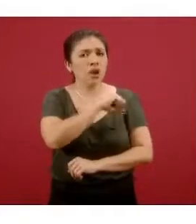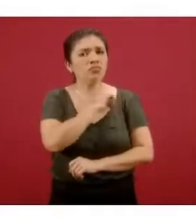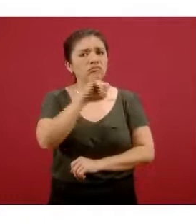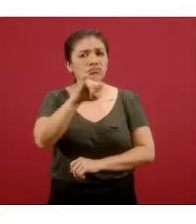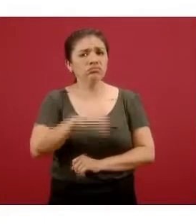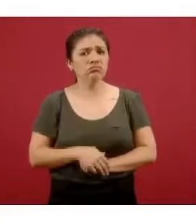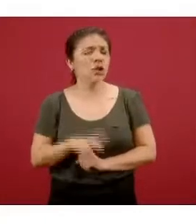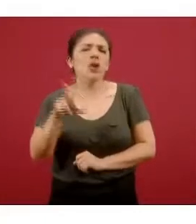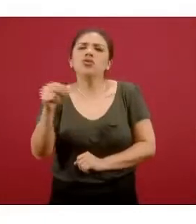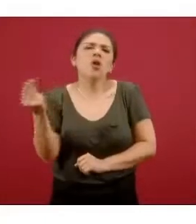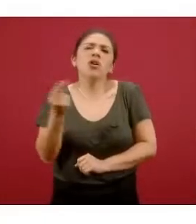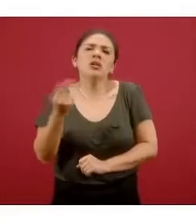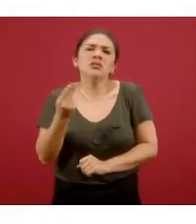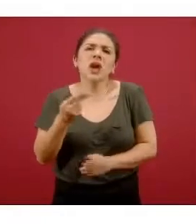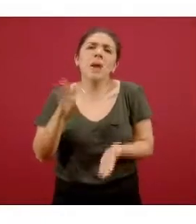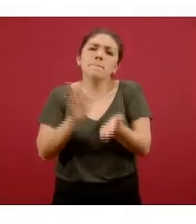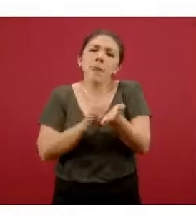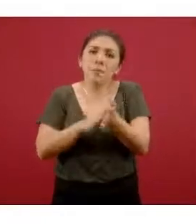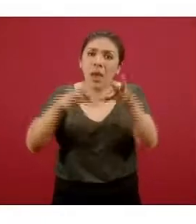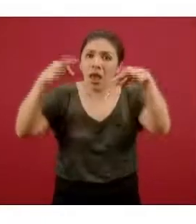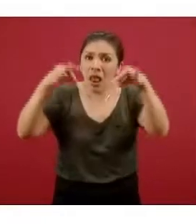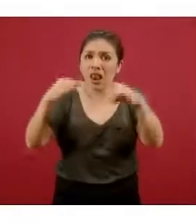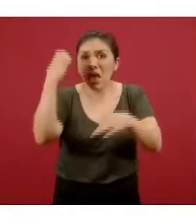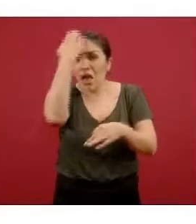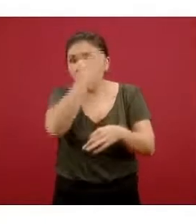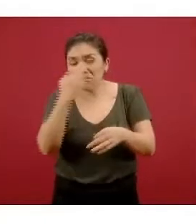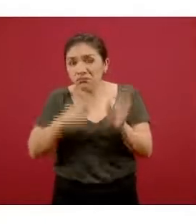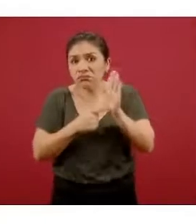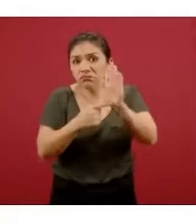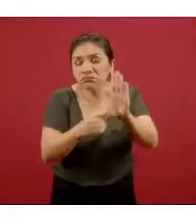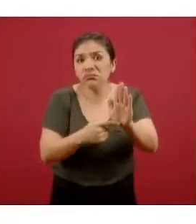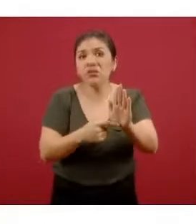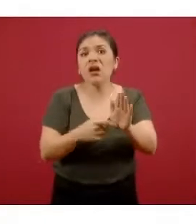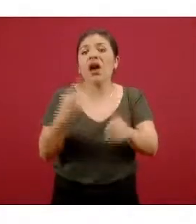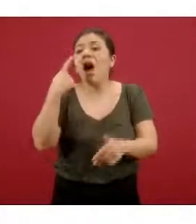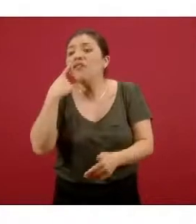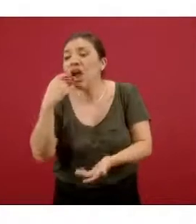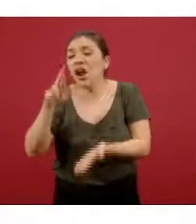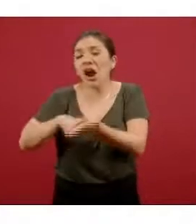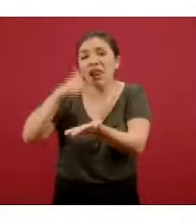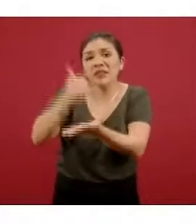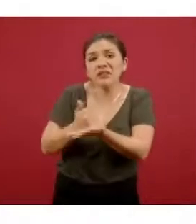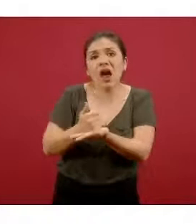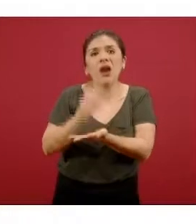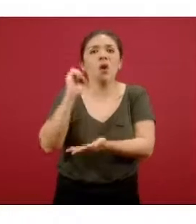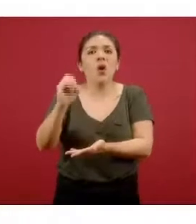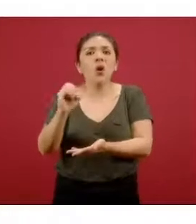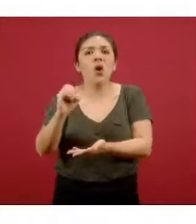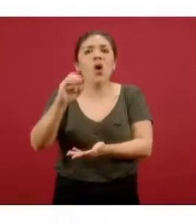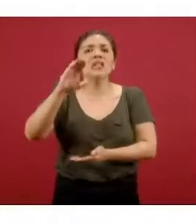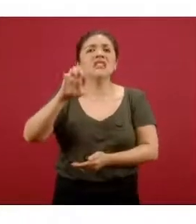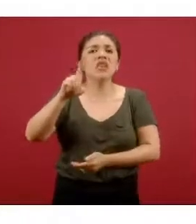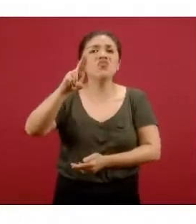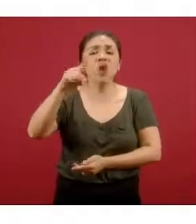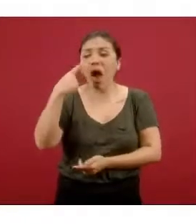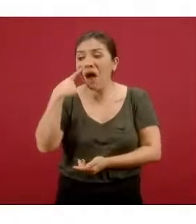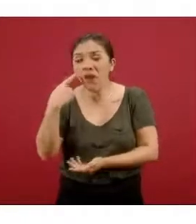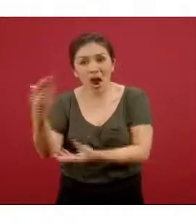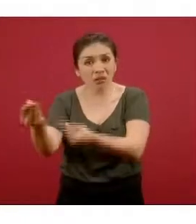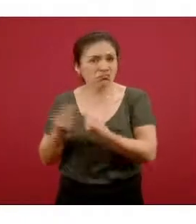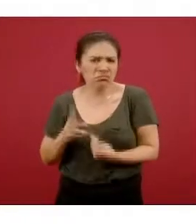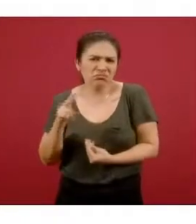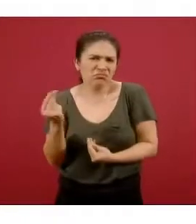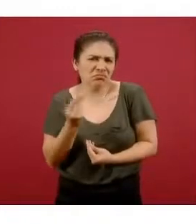No es necesario presentar ninguna evidencia de lo tal, o sea, una cédula profesional o